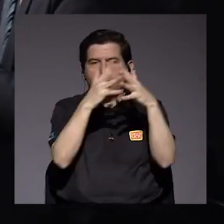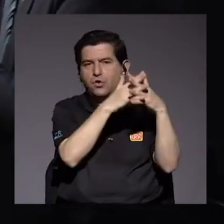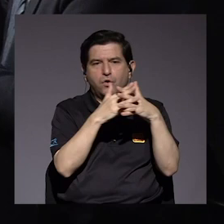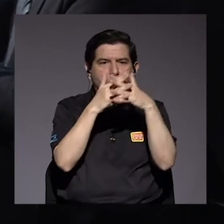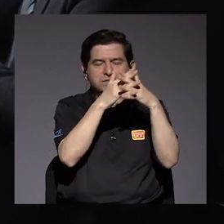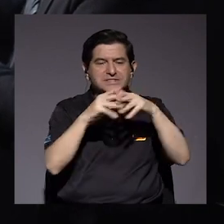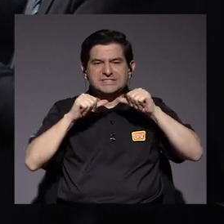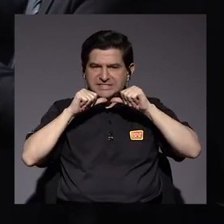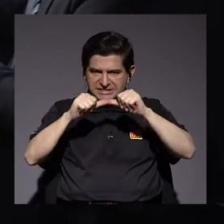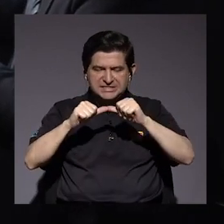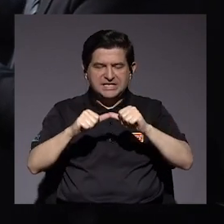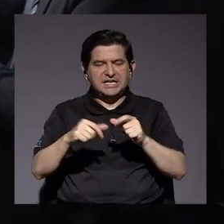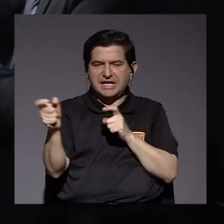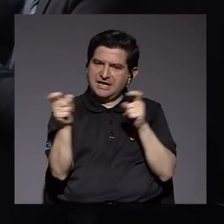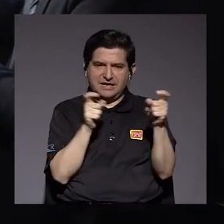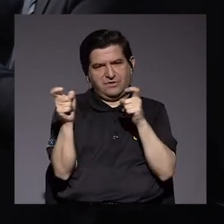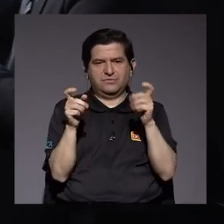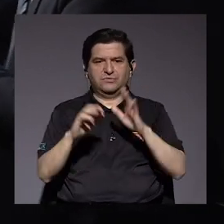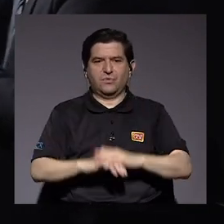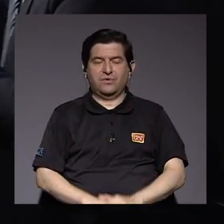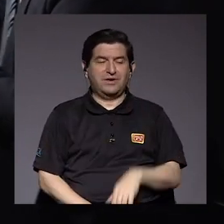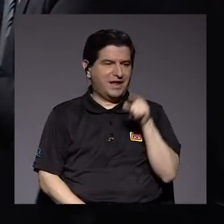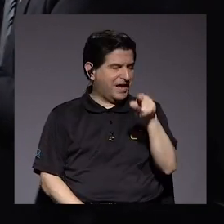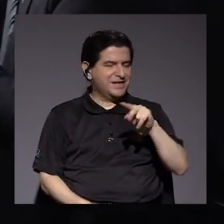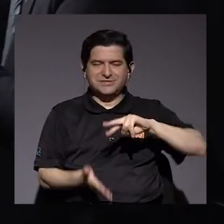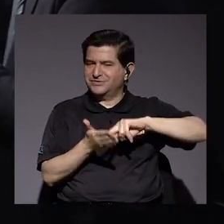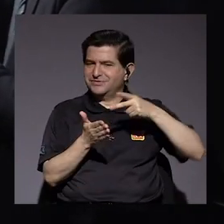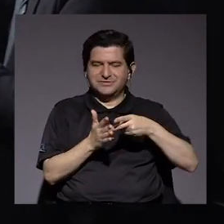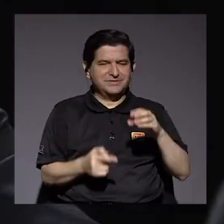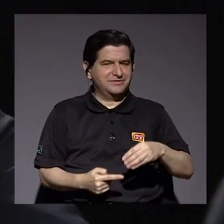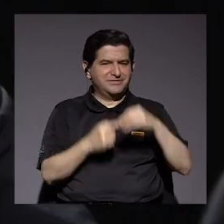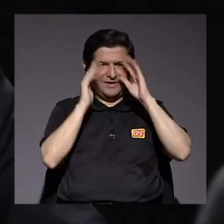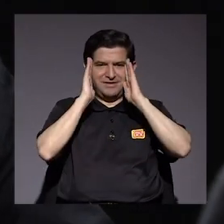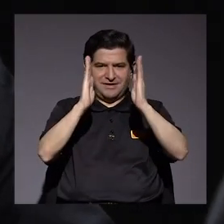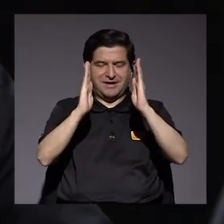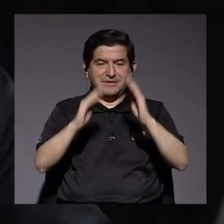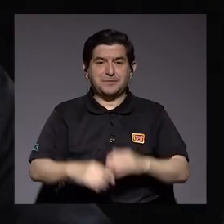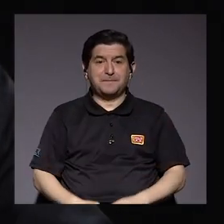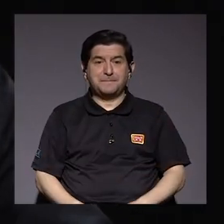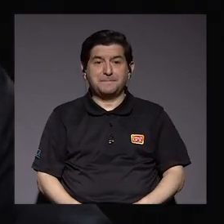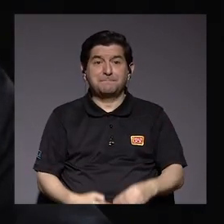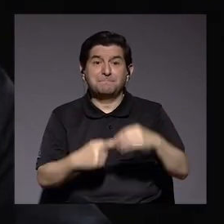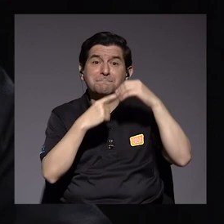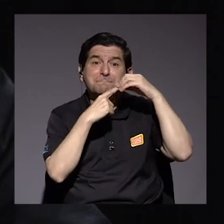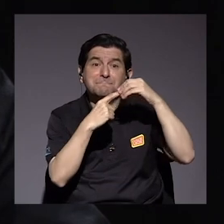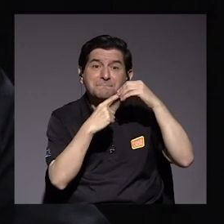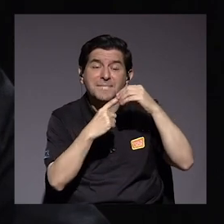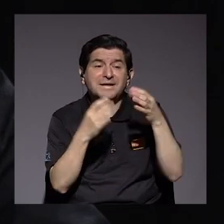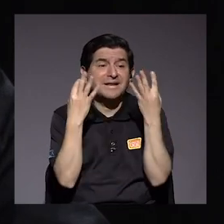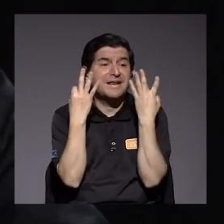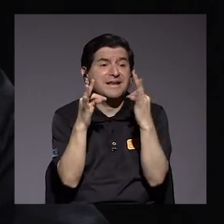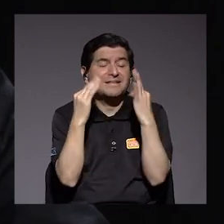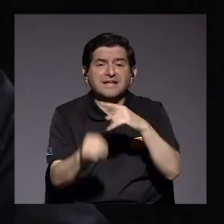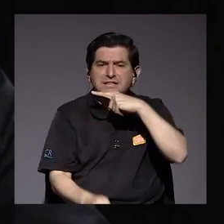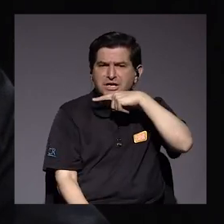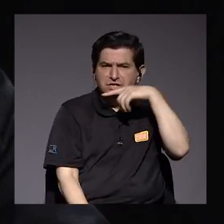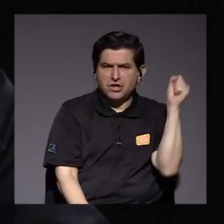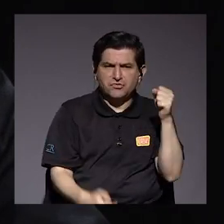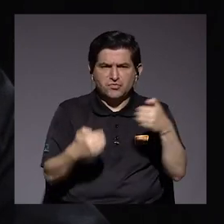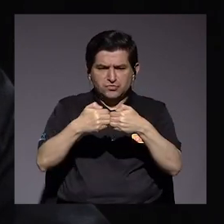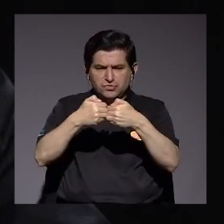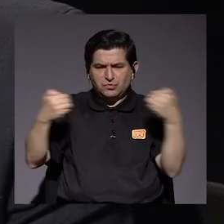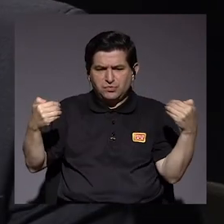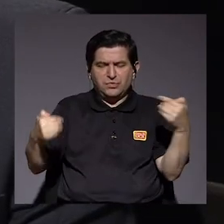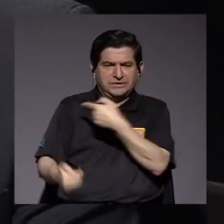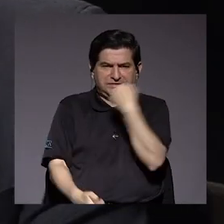siga siendo hegemónica esa no es la prioridad la prioridad no es intentar que rusia se separe